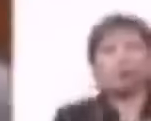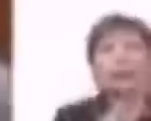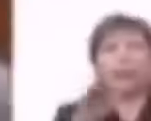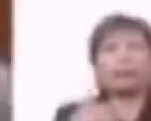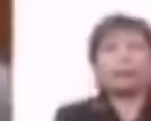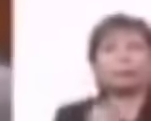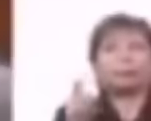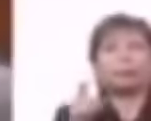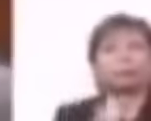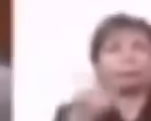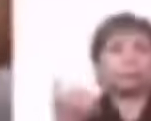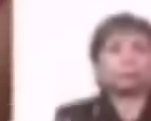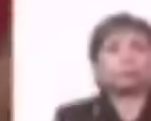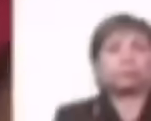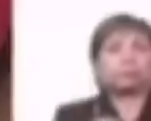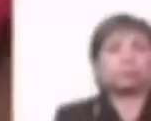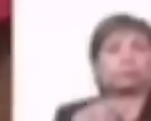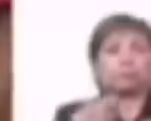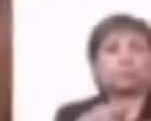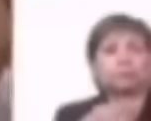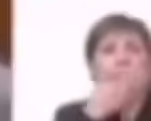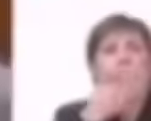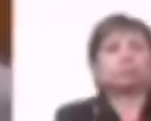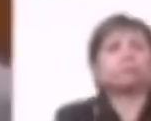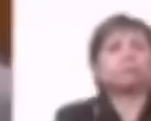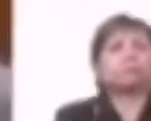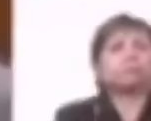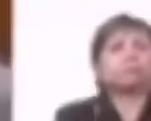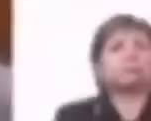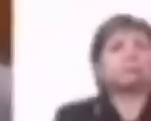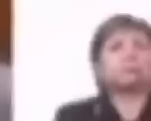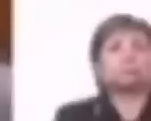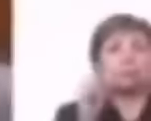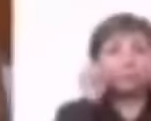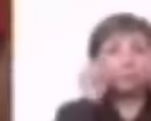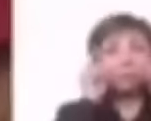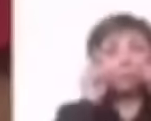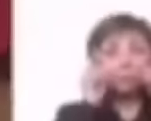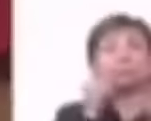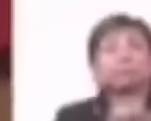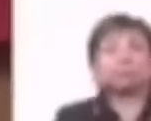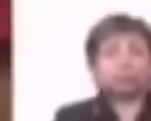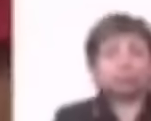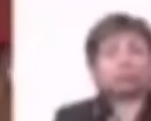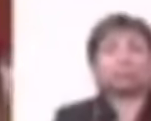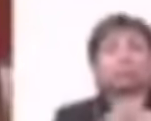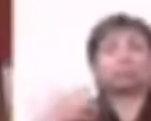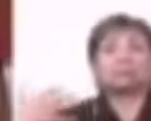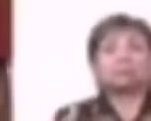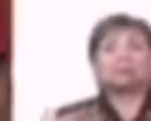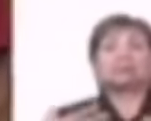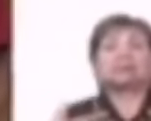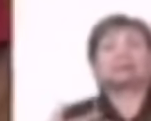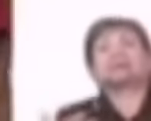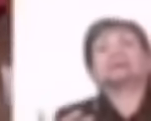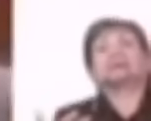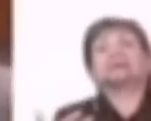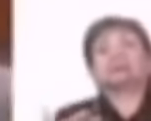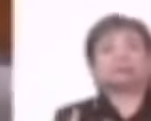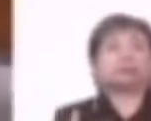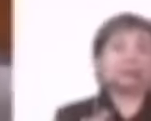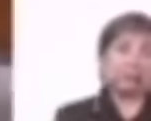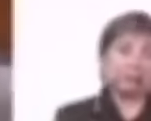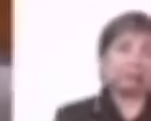todos aquellos que hoy nos extorsionan. Es increíble que sigamos por miedo,